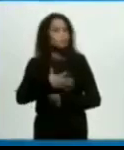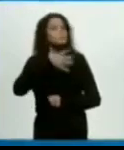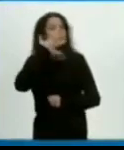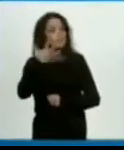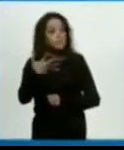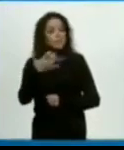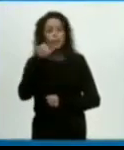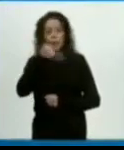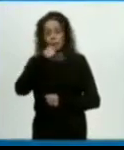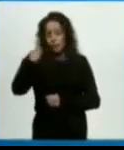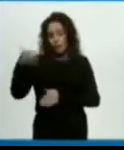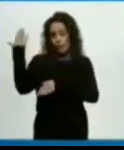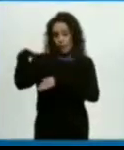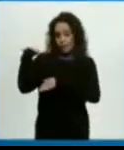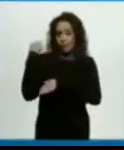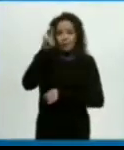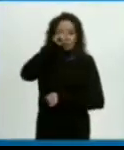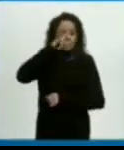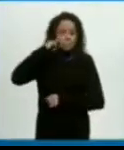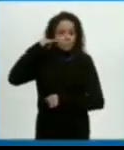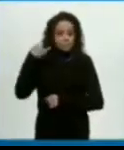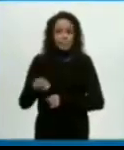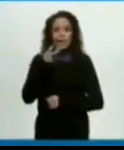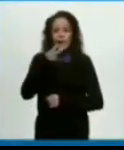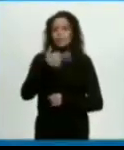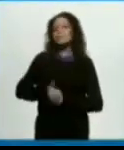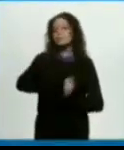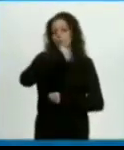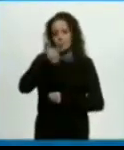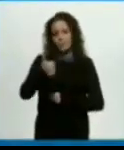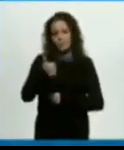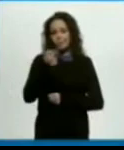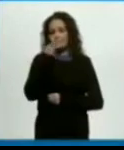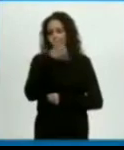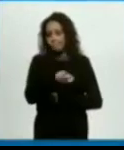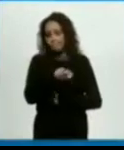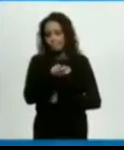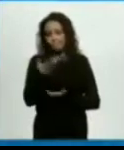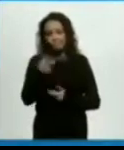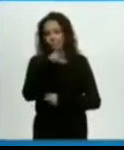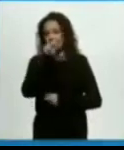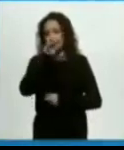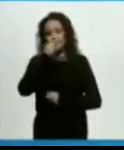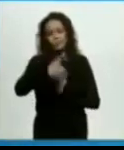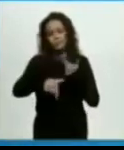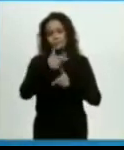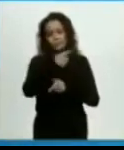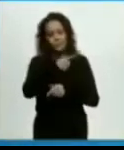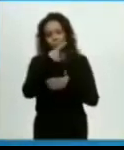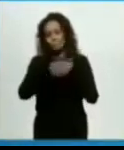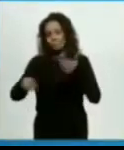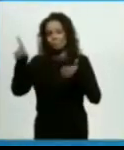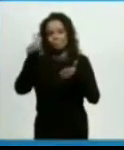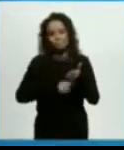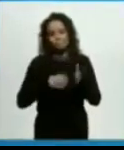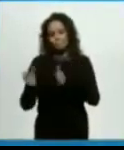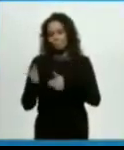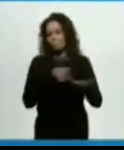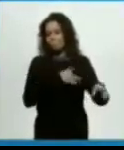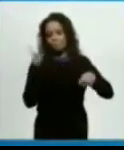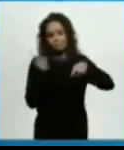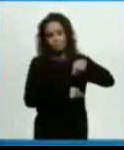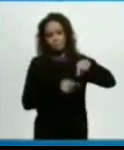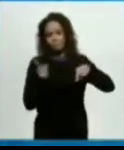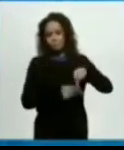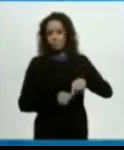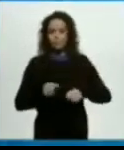1, 2, 3, 4, 5, y el que está acá atrás que no se ve, 6. Entonces no son 12. Entonces esta opción tampoco